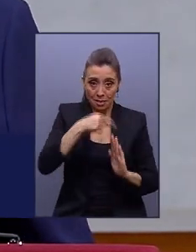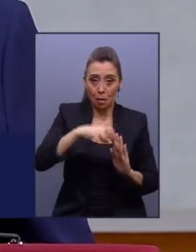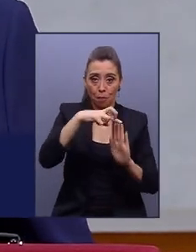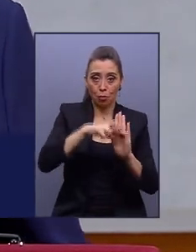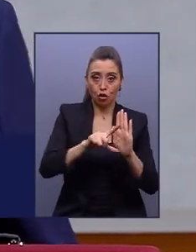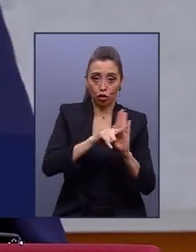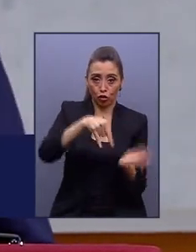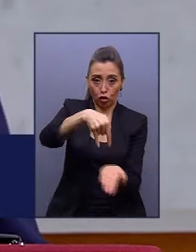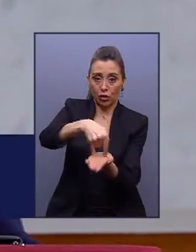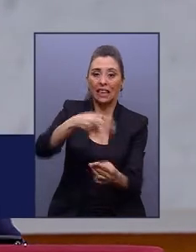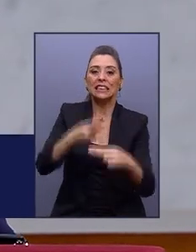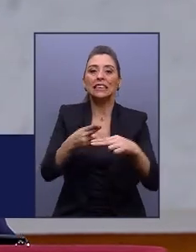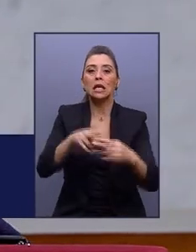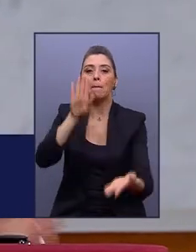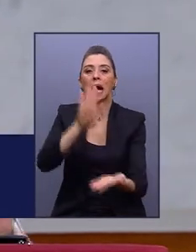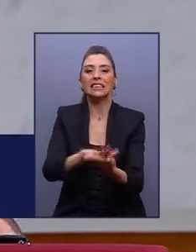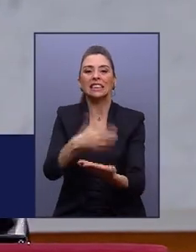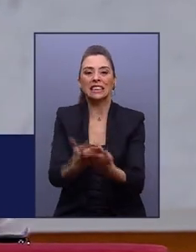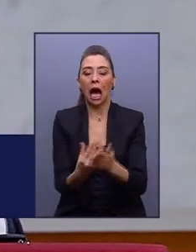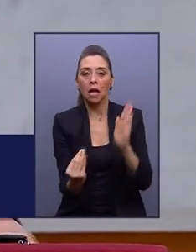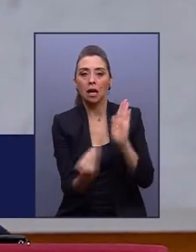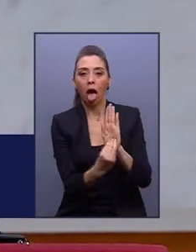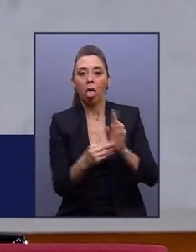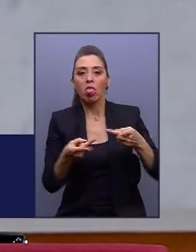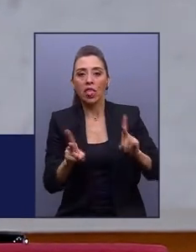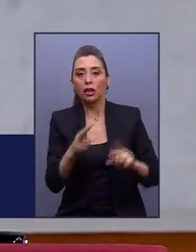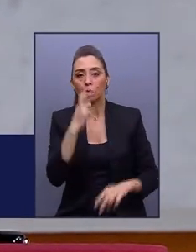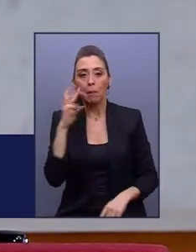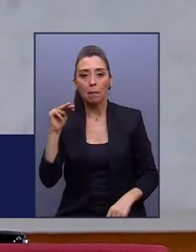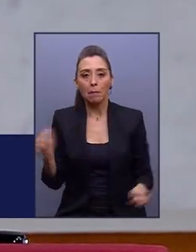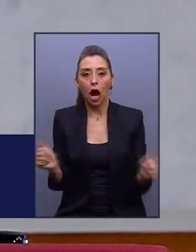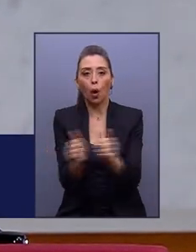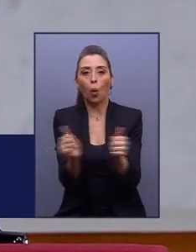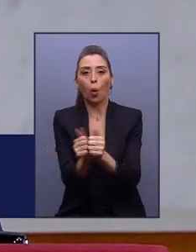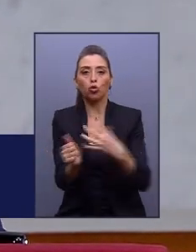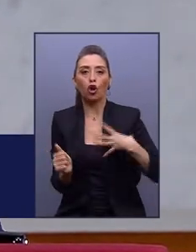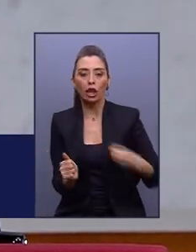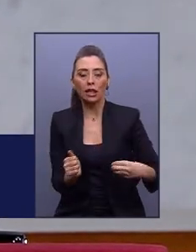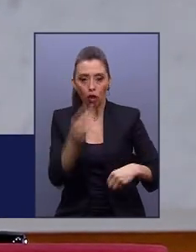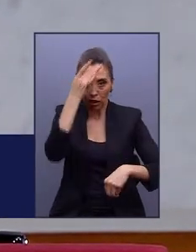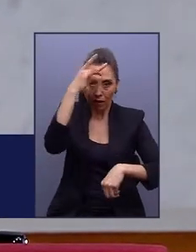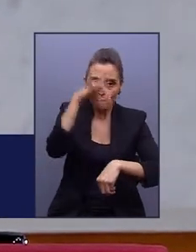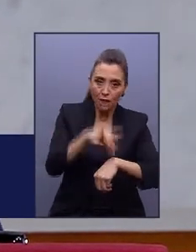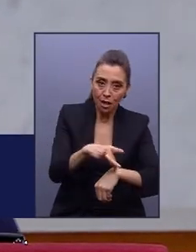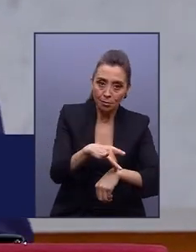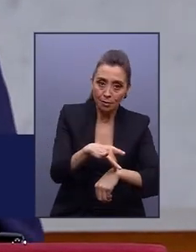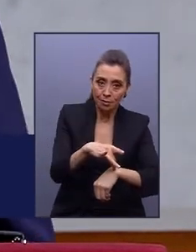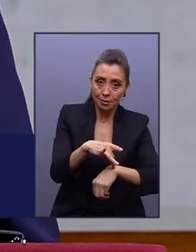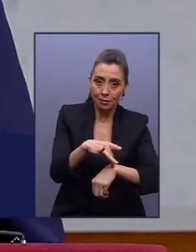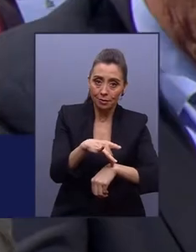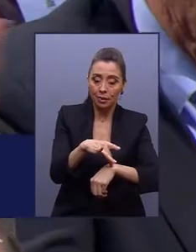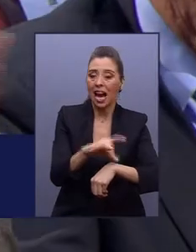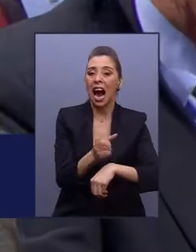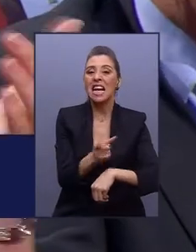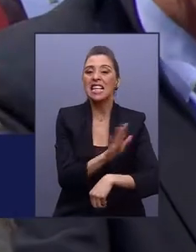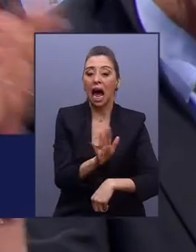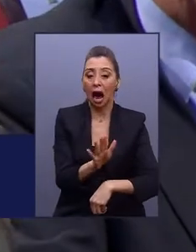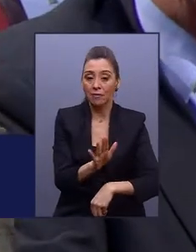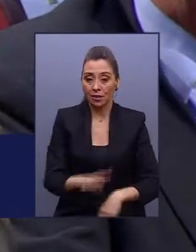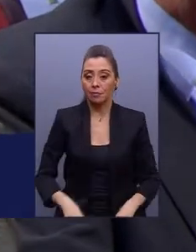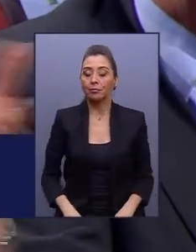ley SANA, que establece el derecho de los padres a acompañar a sus hijos afectados por una condición grave de